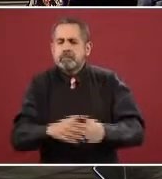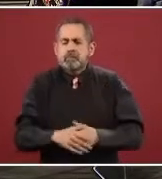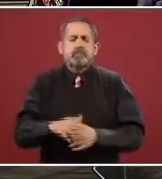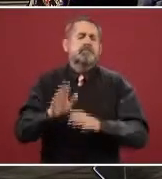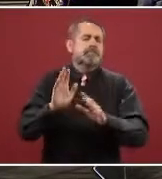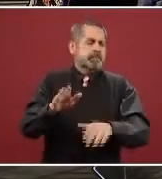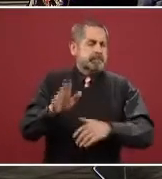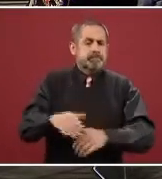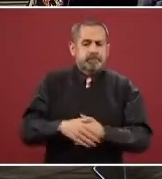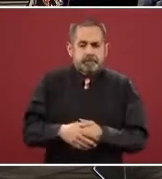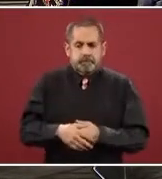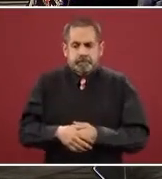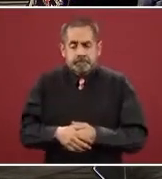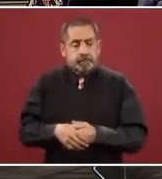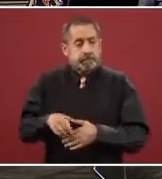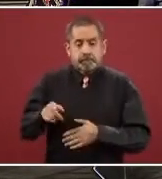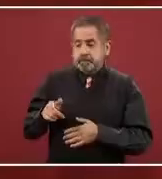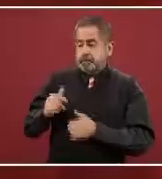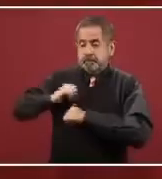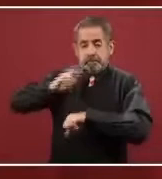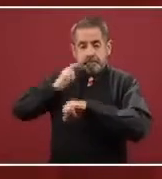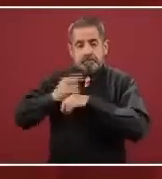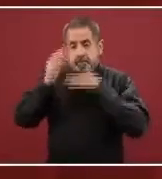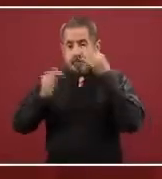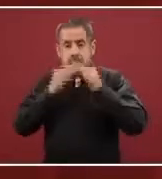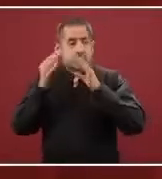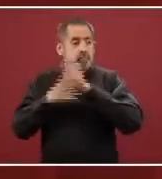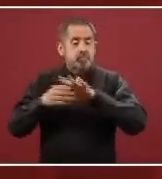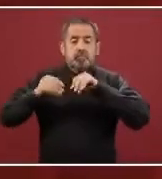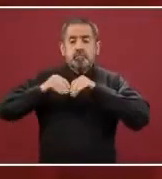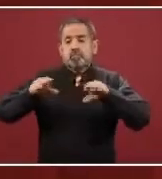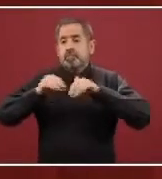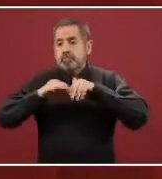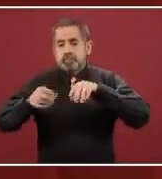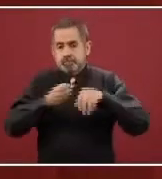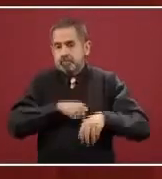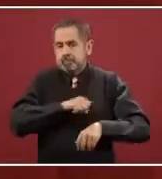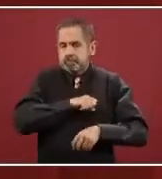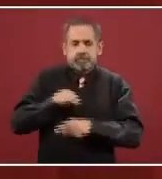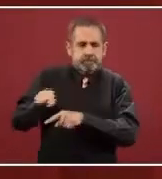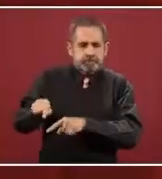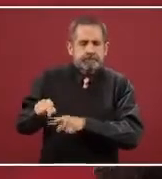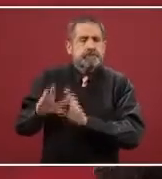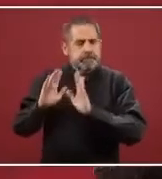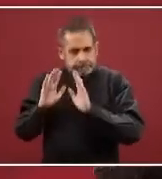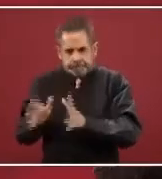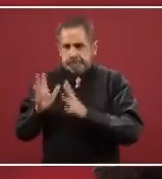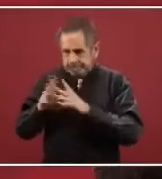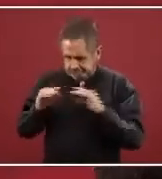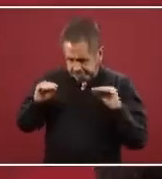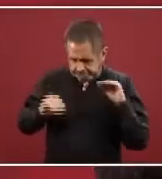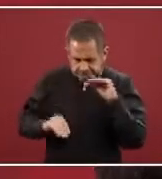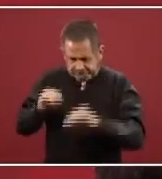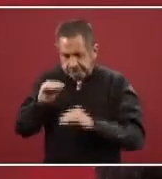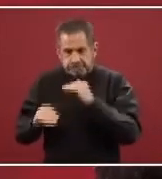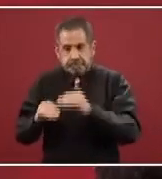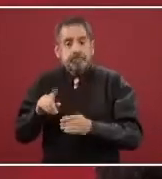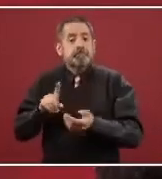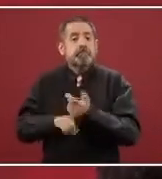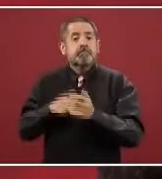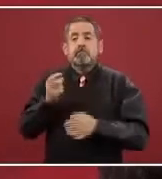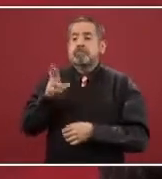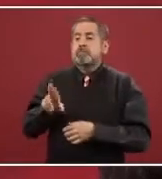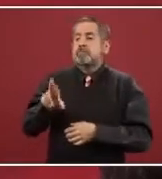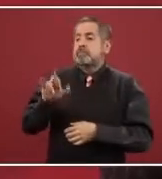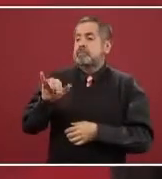Perfecto. El área de promoción de la salud, el componente de acción de promoción de la salud, precisamente está ya trabajando. De hecho, el doctor Ricardo